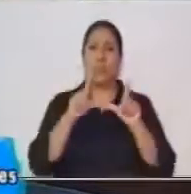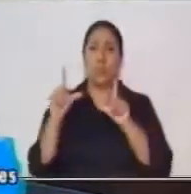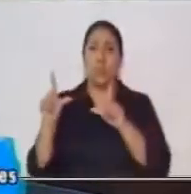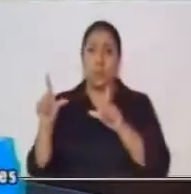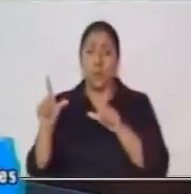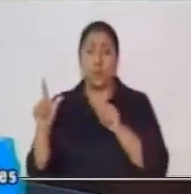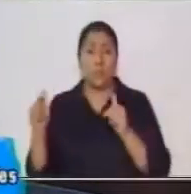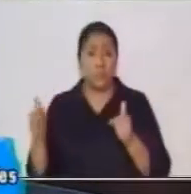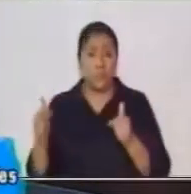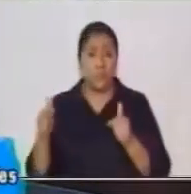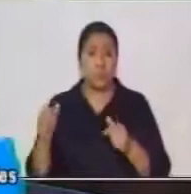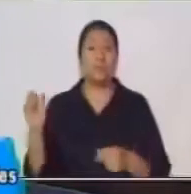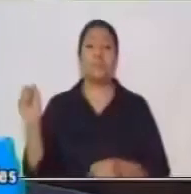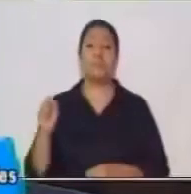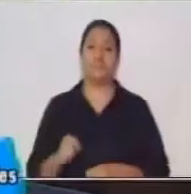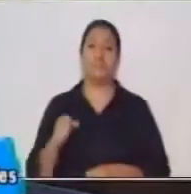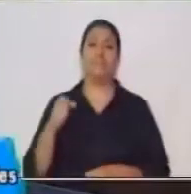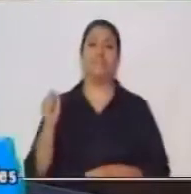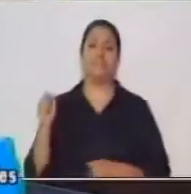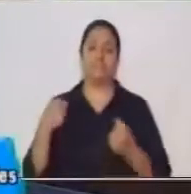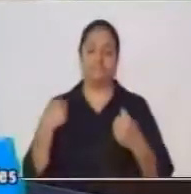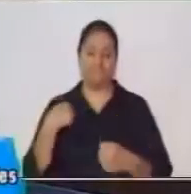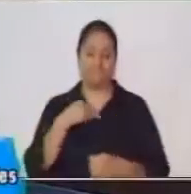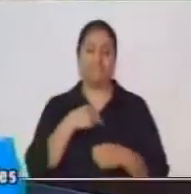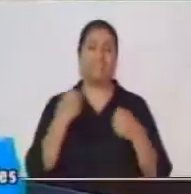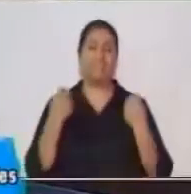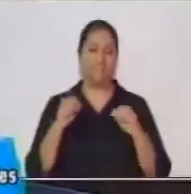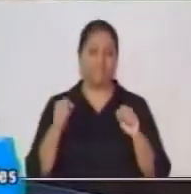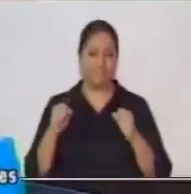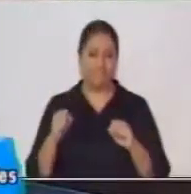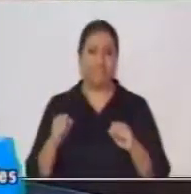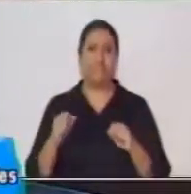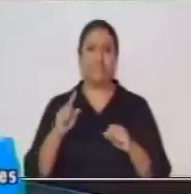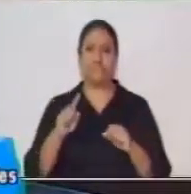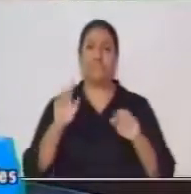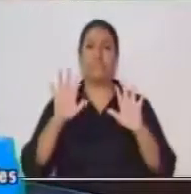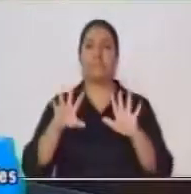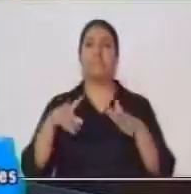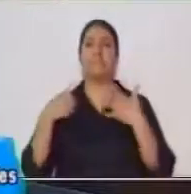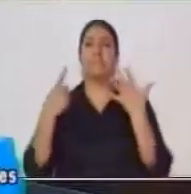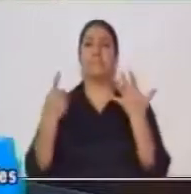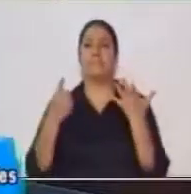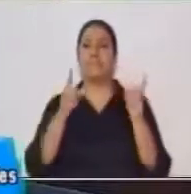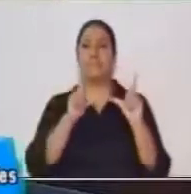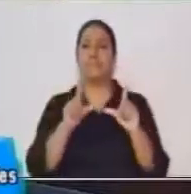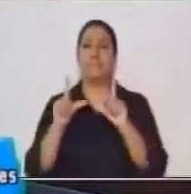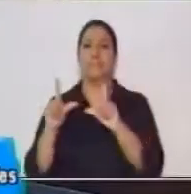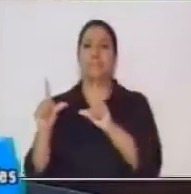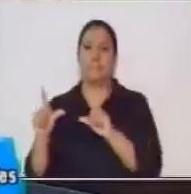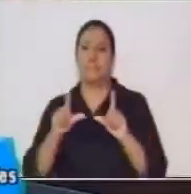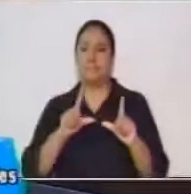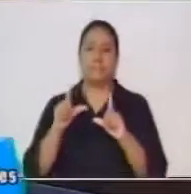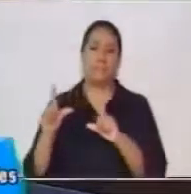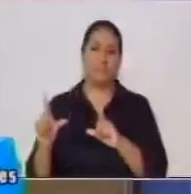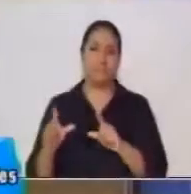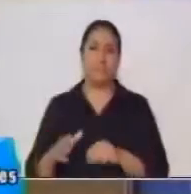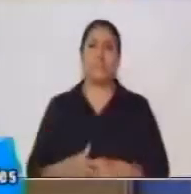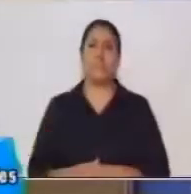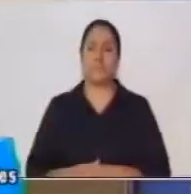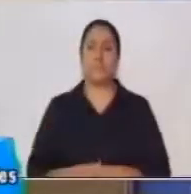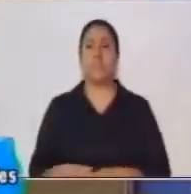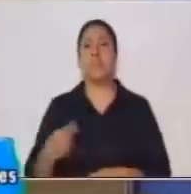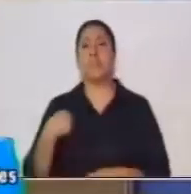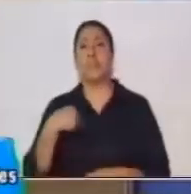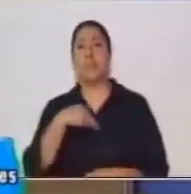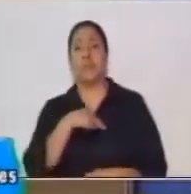piden? Sí, efectivamente. Fueron 16 cuadros que luego